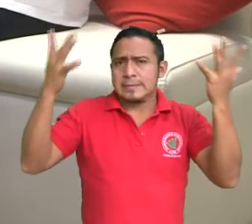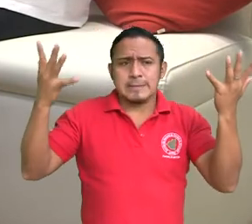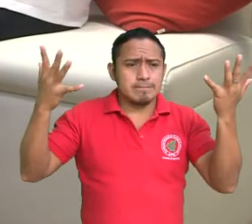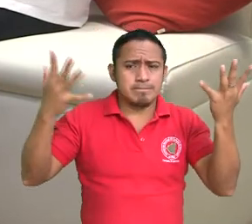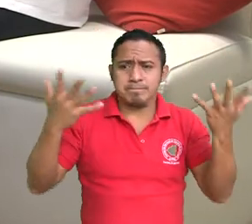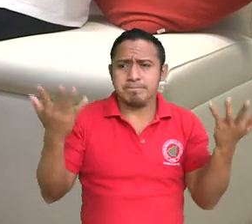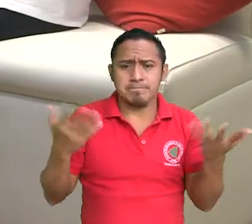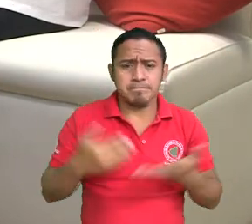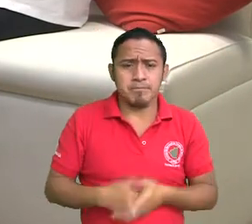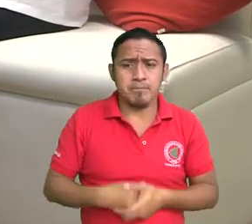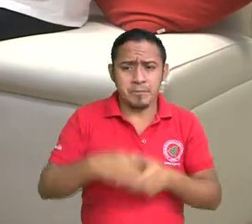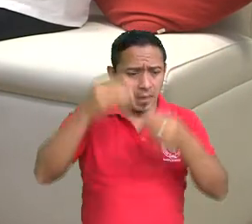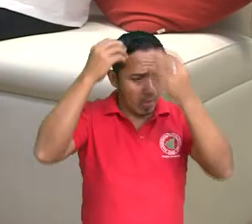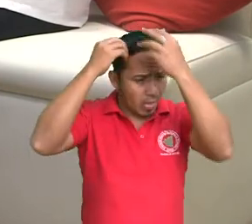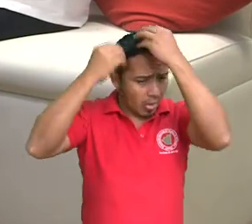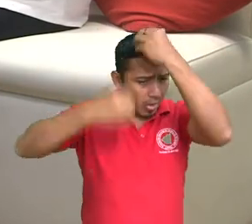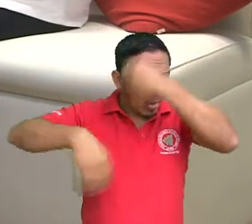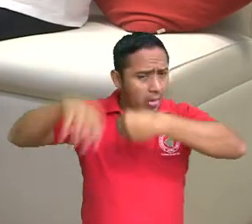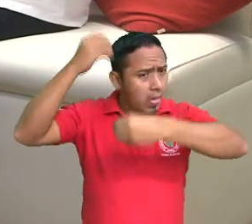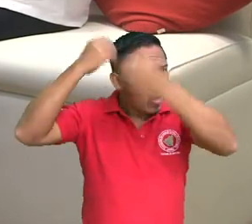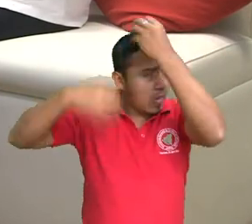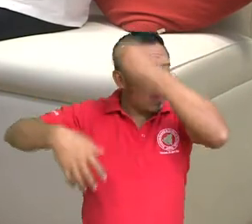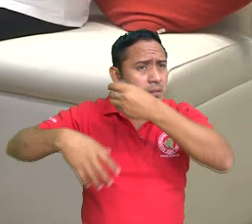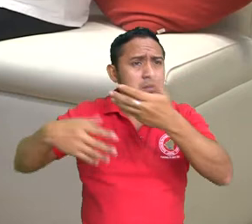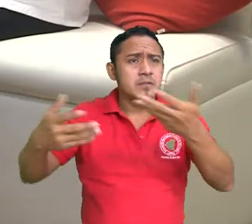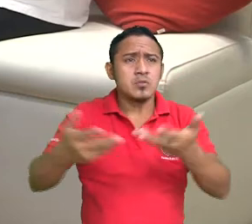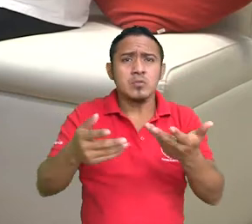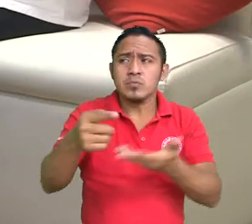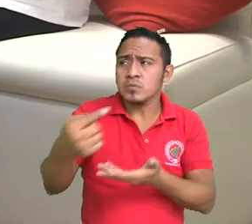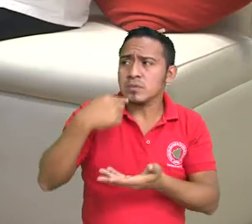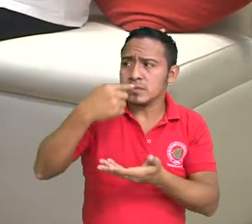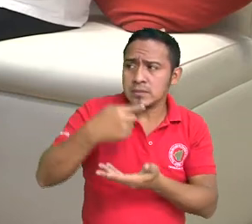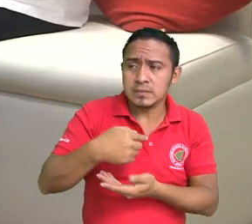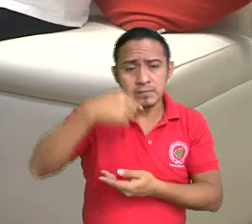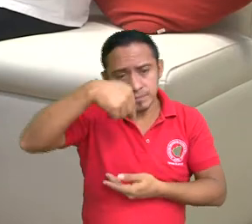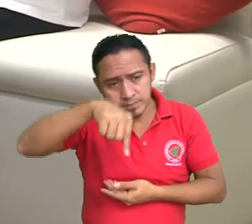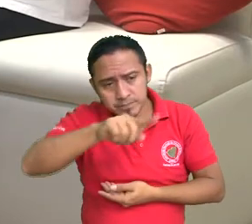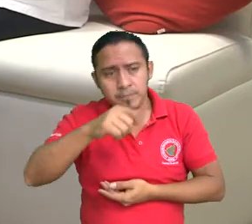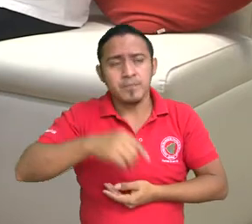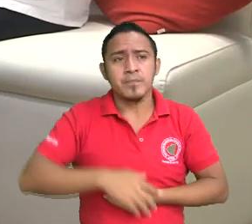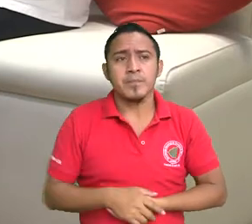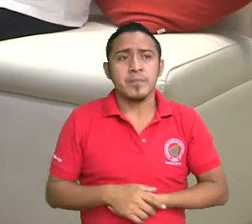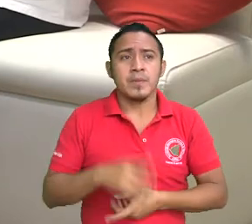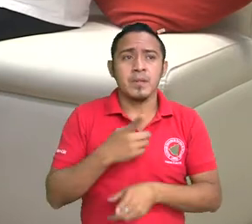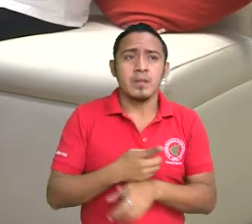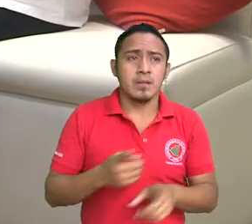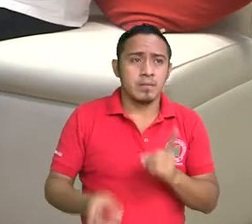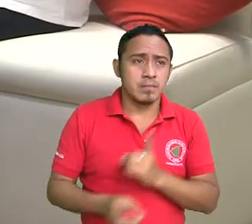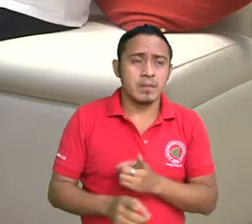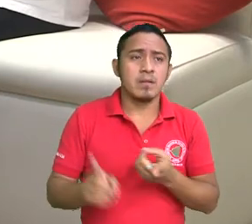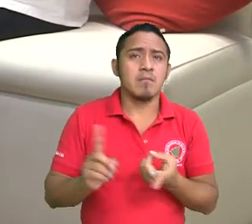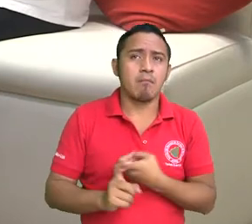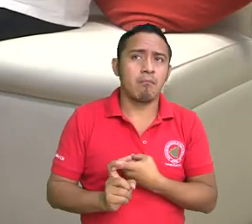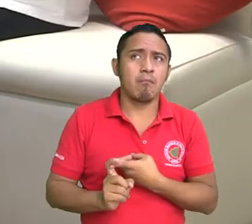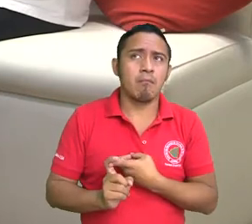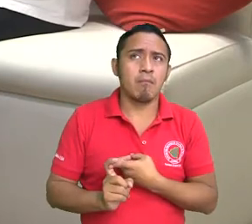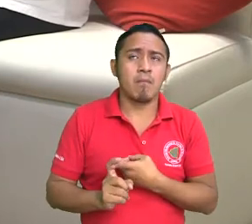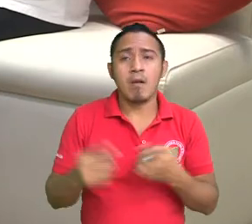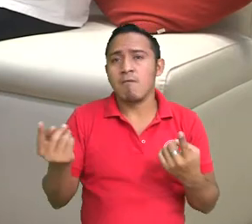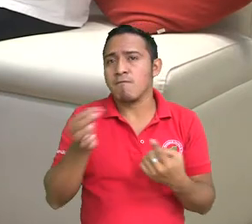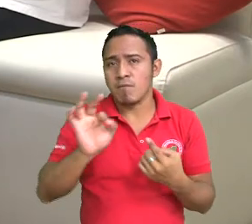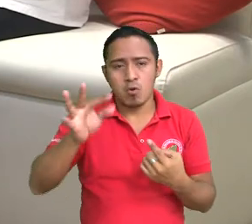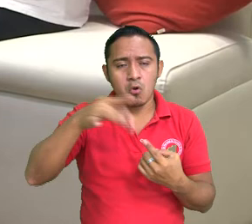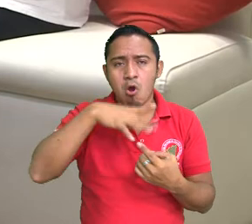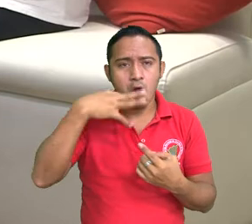quiere que se le caiga el cabello, ¿qué tratamiento usted recomienda? Obviamente tiene que ver al estilo de